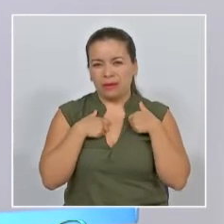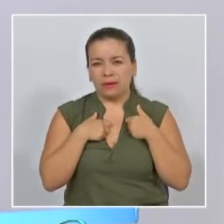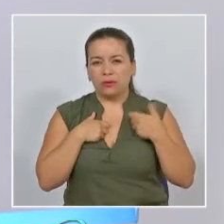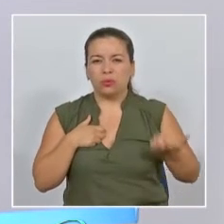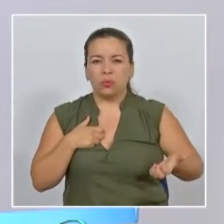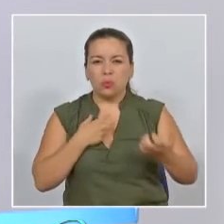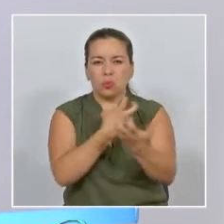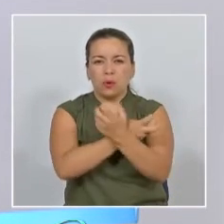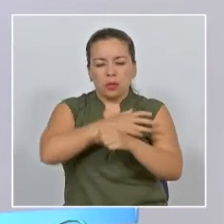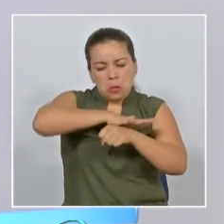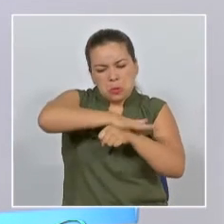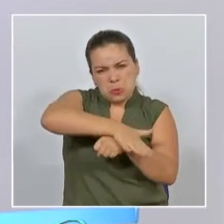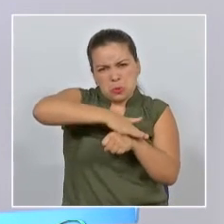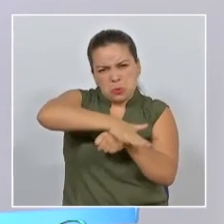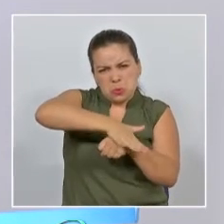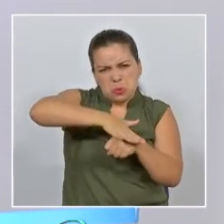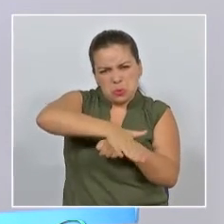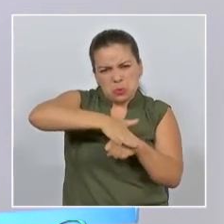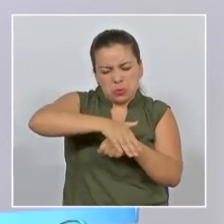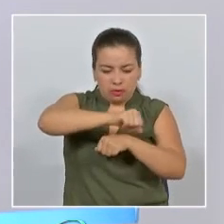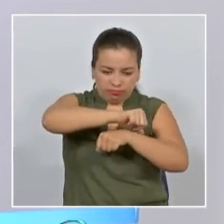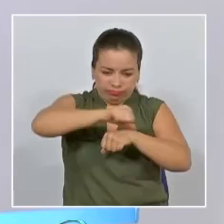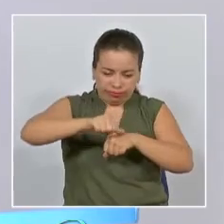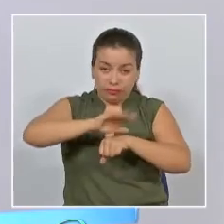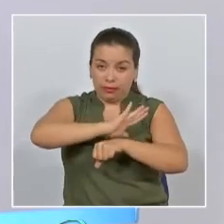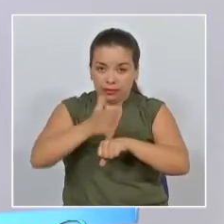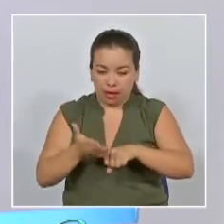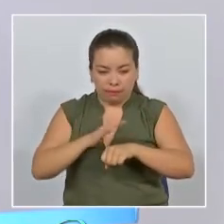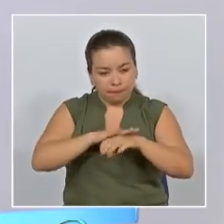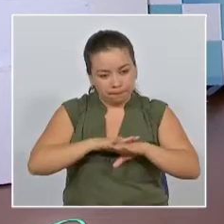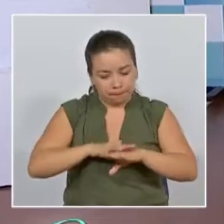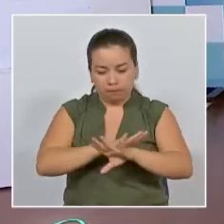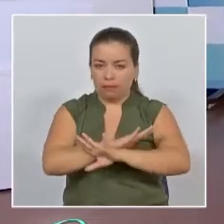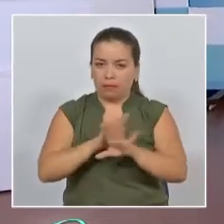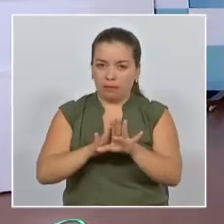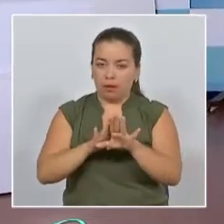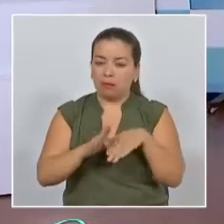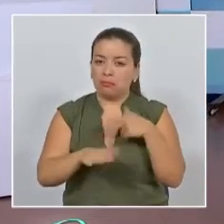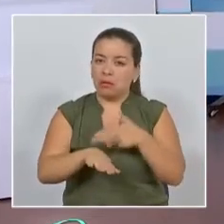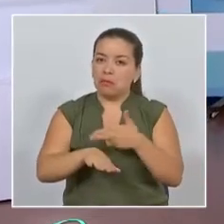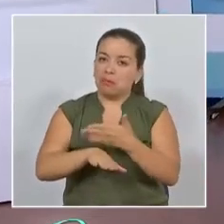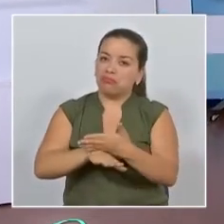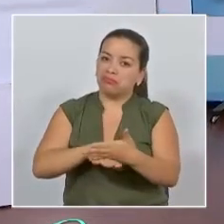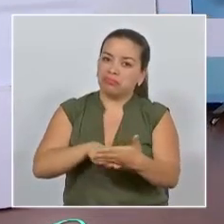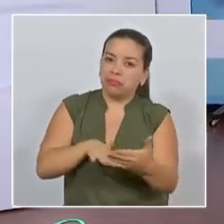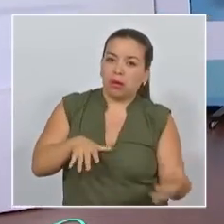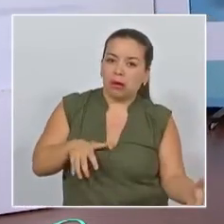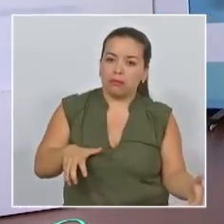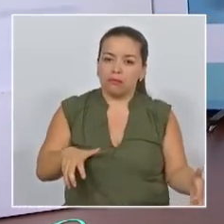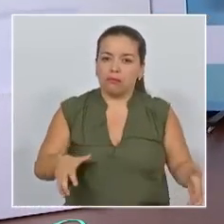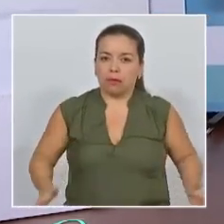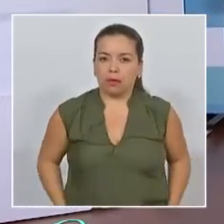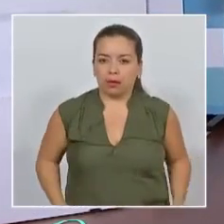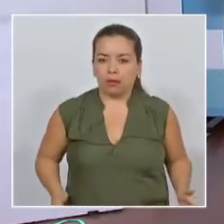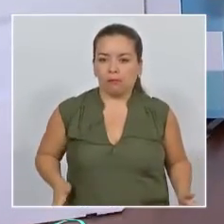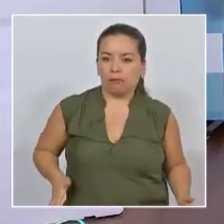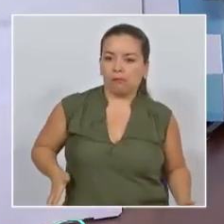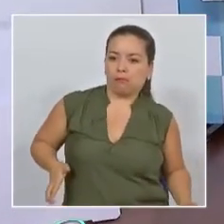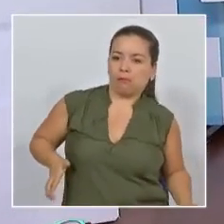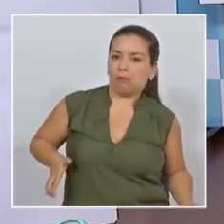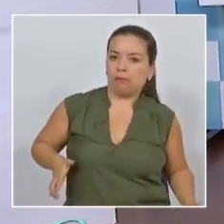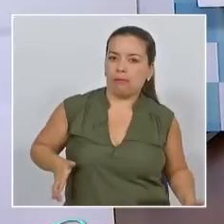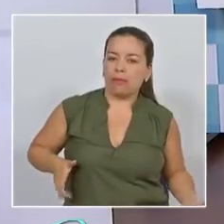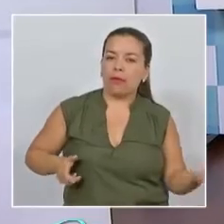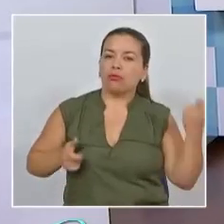el hueso, la operaron, la cortaron y bueno, con el pasar del tiempo, pues la cadera le fue cediendo y